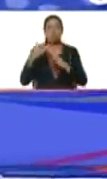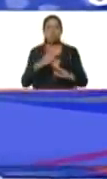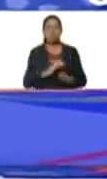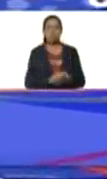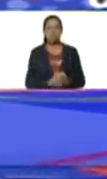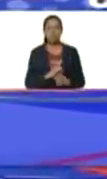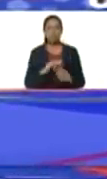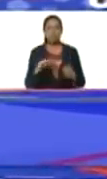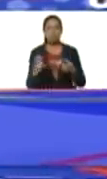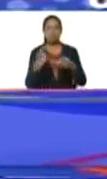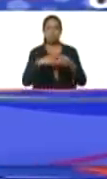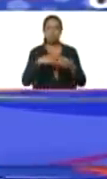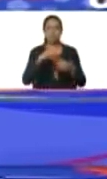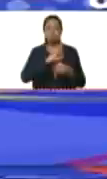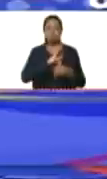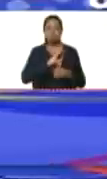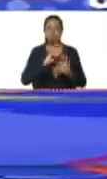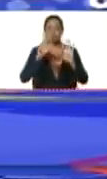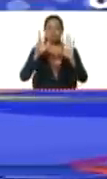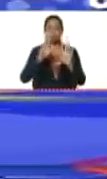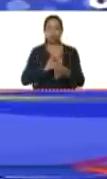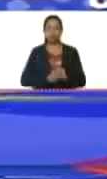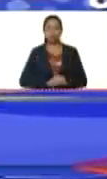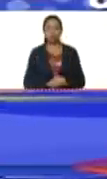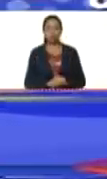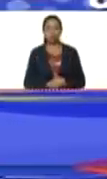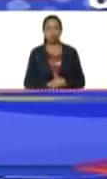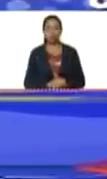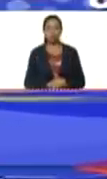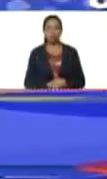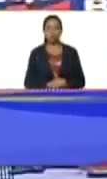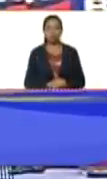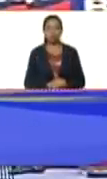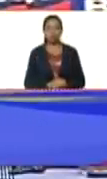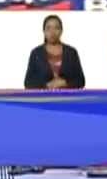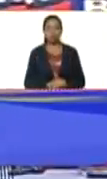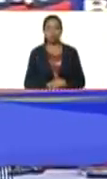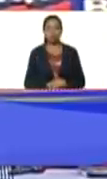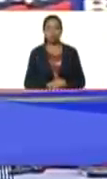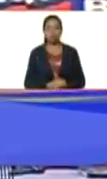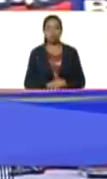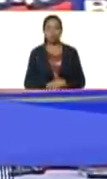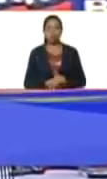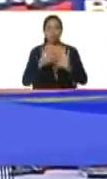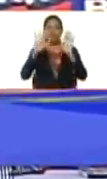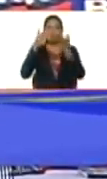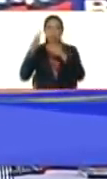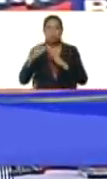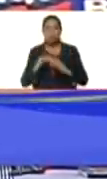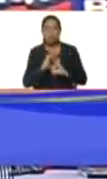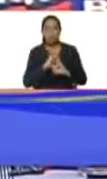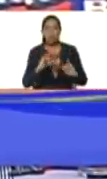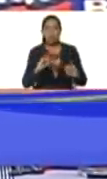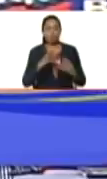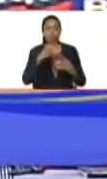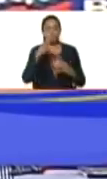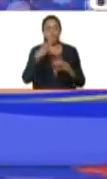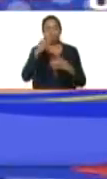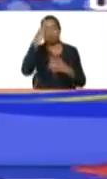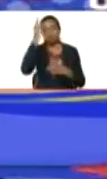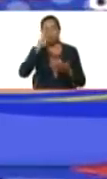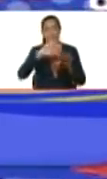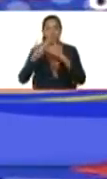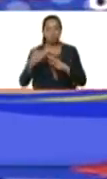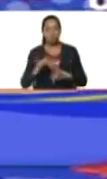donde perteneces tú? El cuadrante 8. Cuadrante 8. Sí. Correcto. Tienes 10 comunidades y las 10 tienen consejos comunales. Sí,